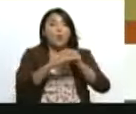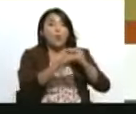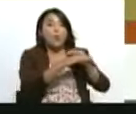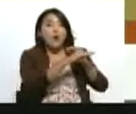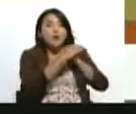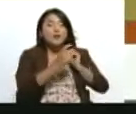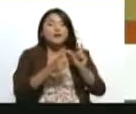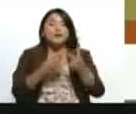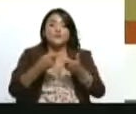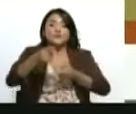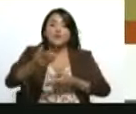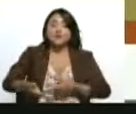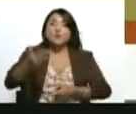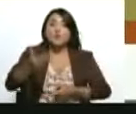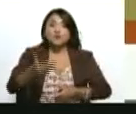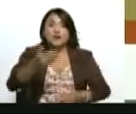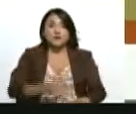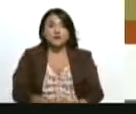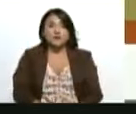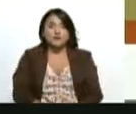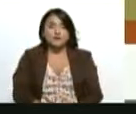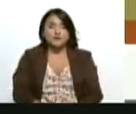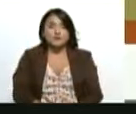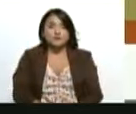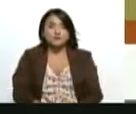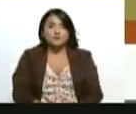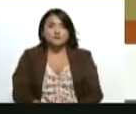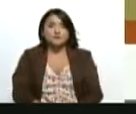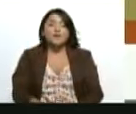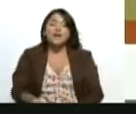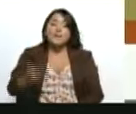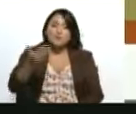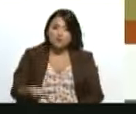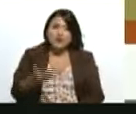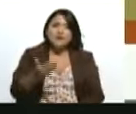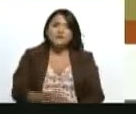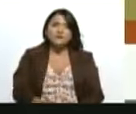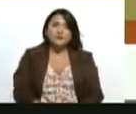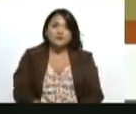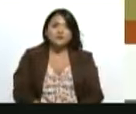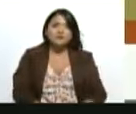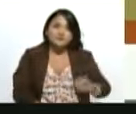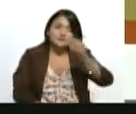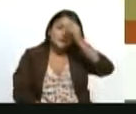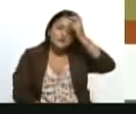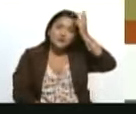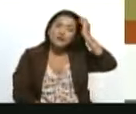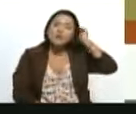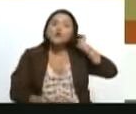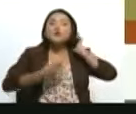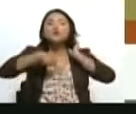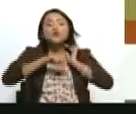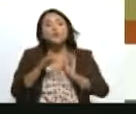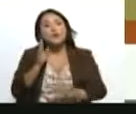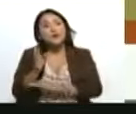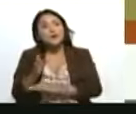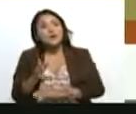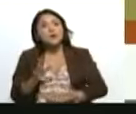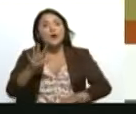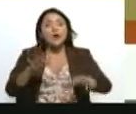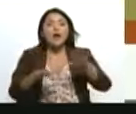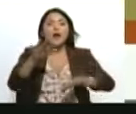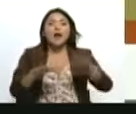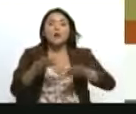la importancia de esta tarea, la importancia de esta tarea, y hemos ido a algunos estados y ya los estados se están